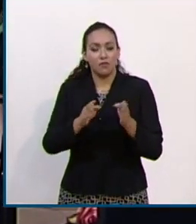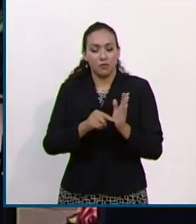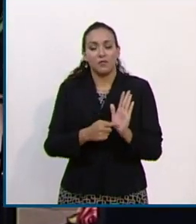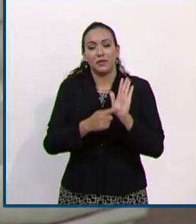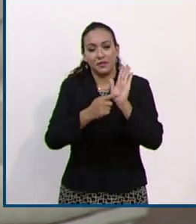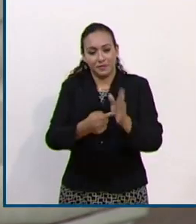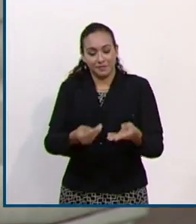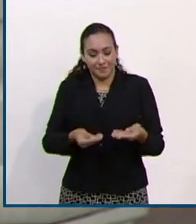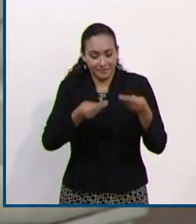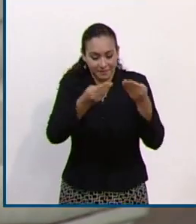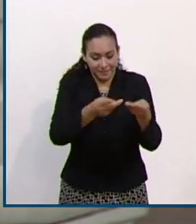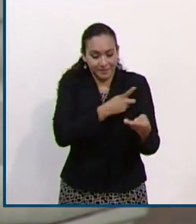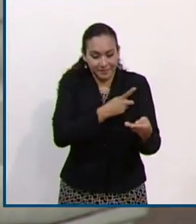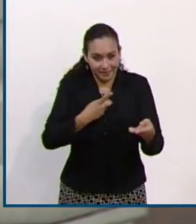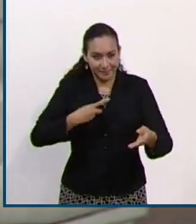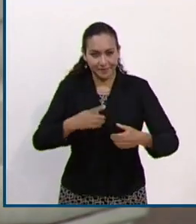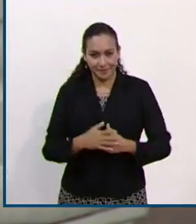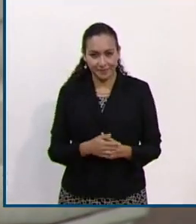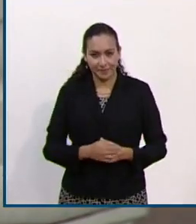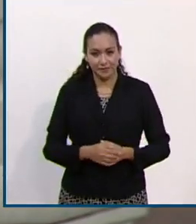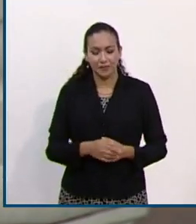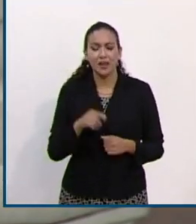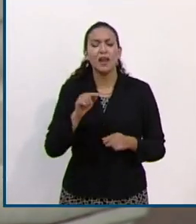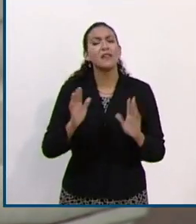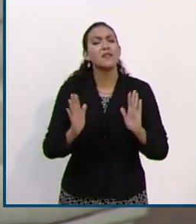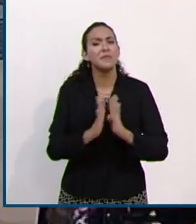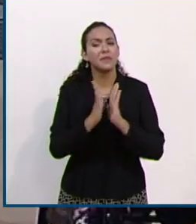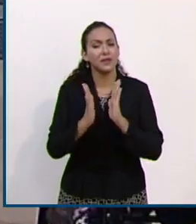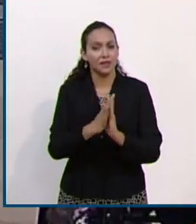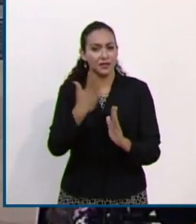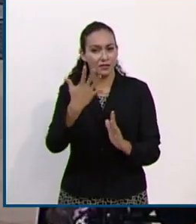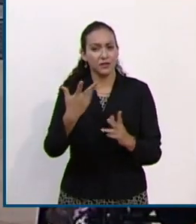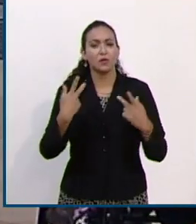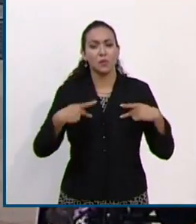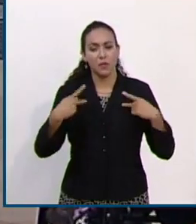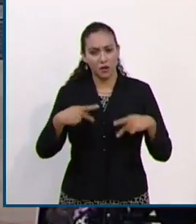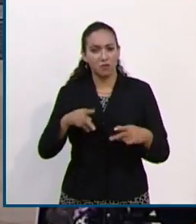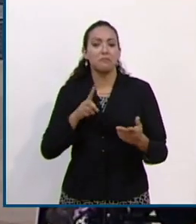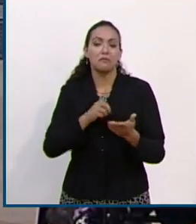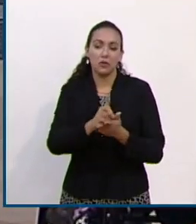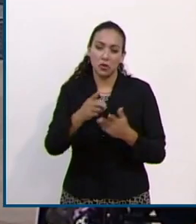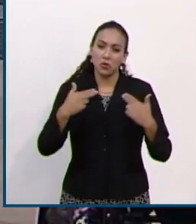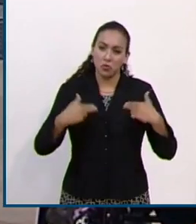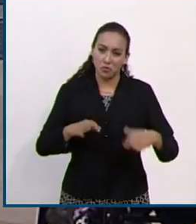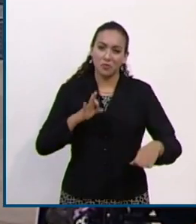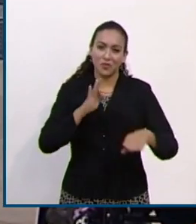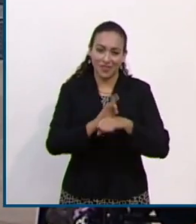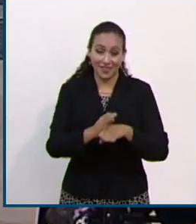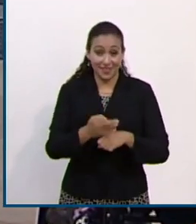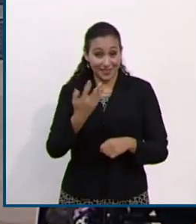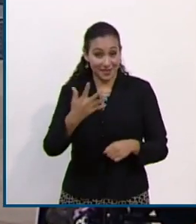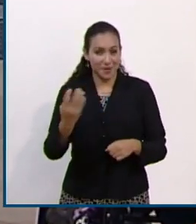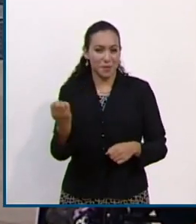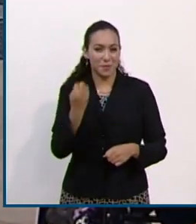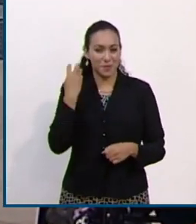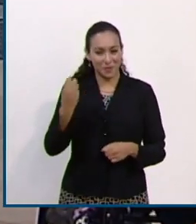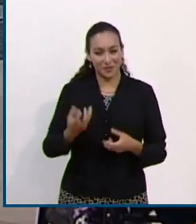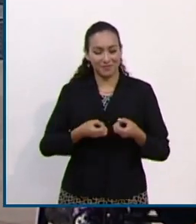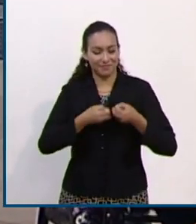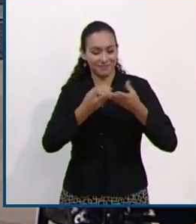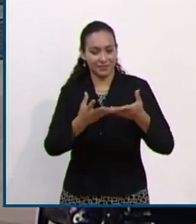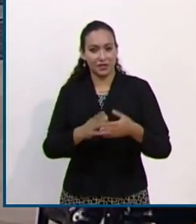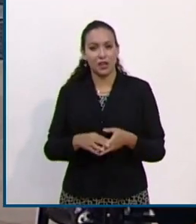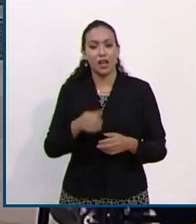comité. En esta mesa de escucha participaron 5 personas defensoras de derechos humanos, integrantes de organizaciones que presentaron